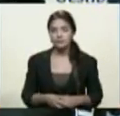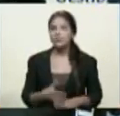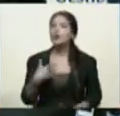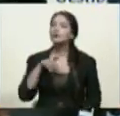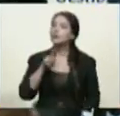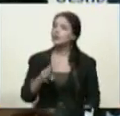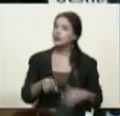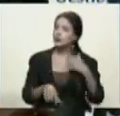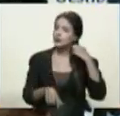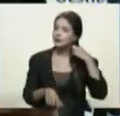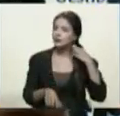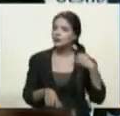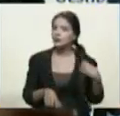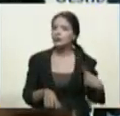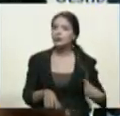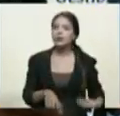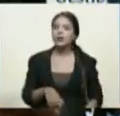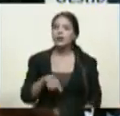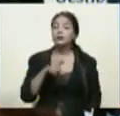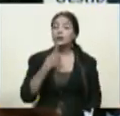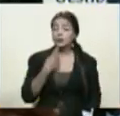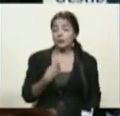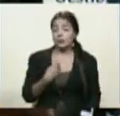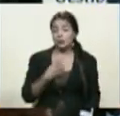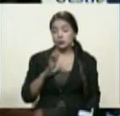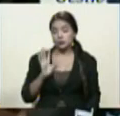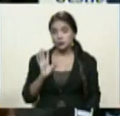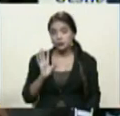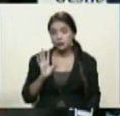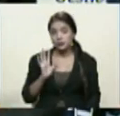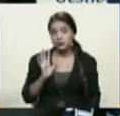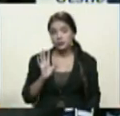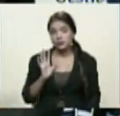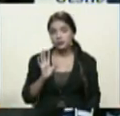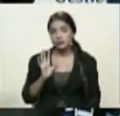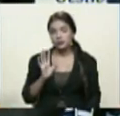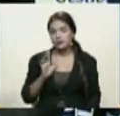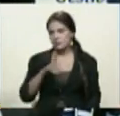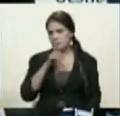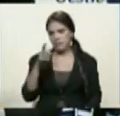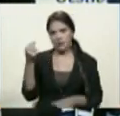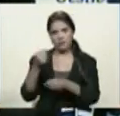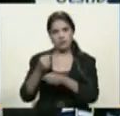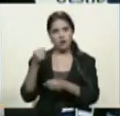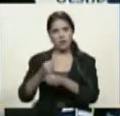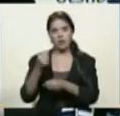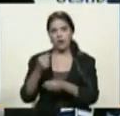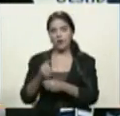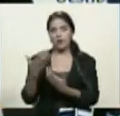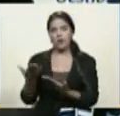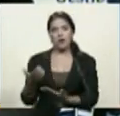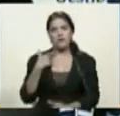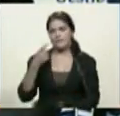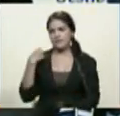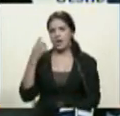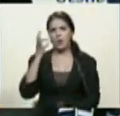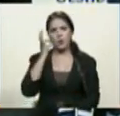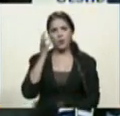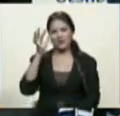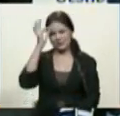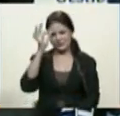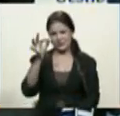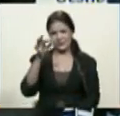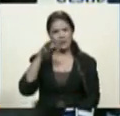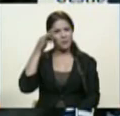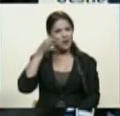pregunto gracias a ésta indigna acción de la anterior gestión del ministerio público